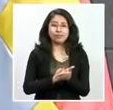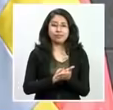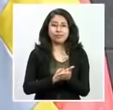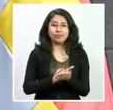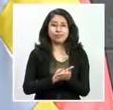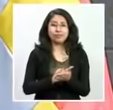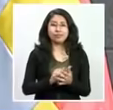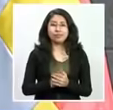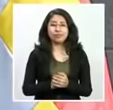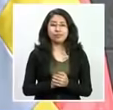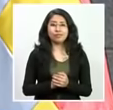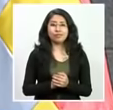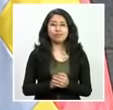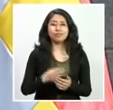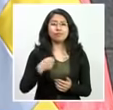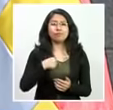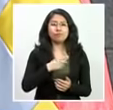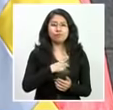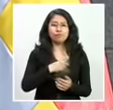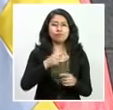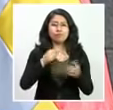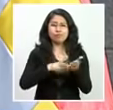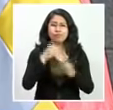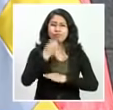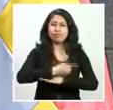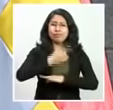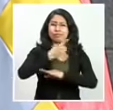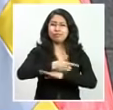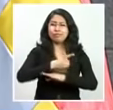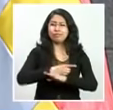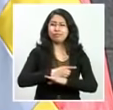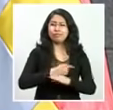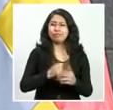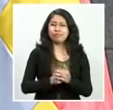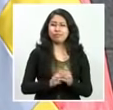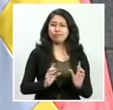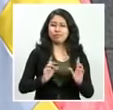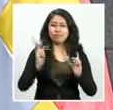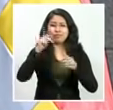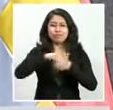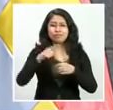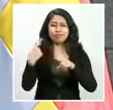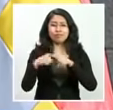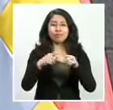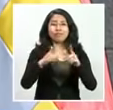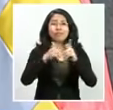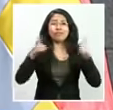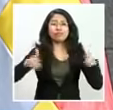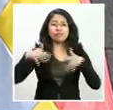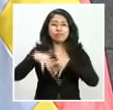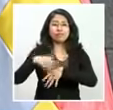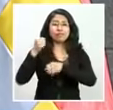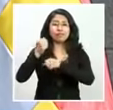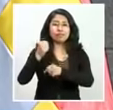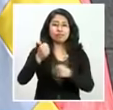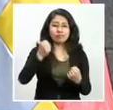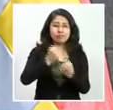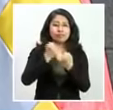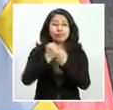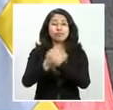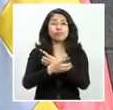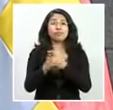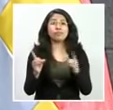hemos estado asistiendo estos días a grandes movilizaciones que han habido en el país de apoyo a la